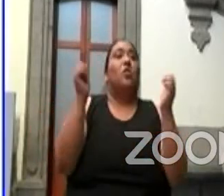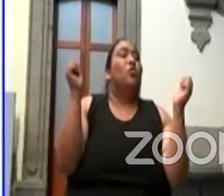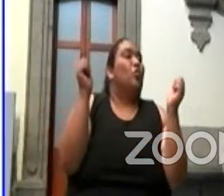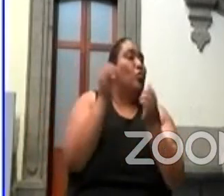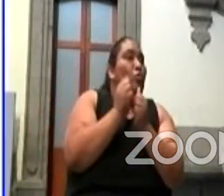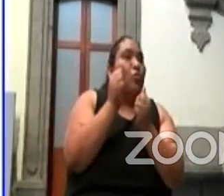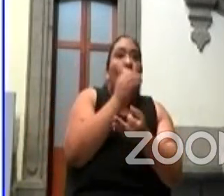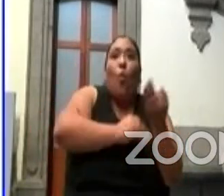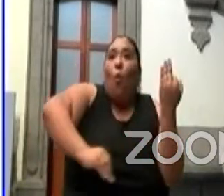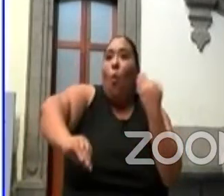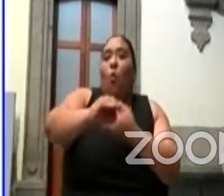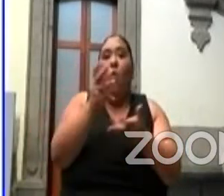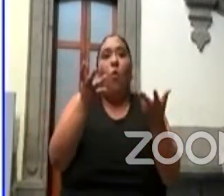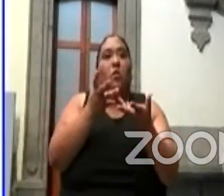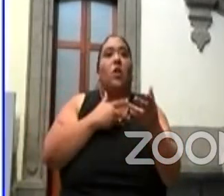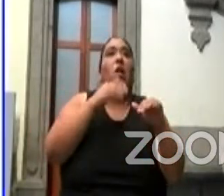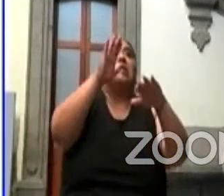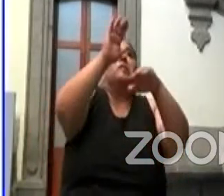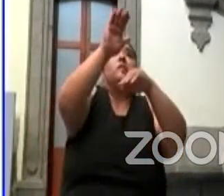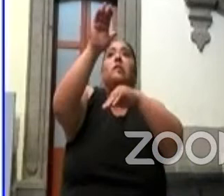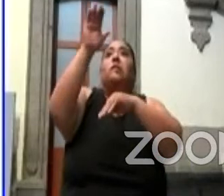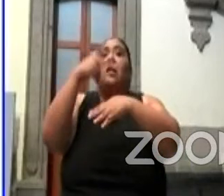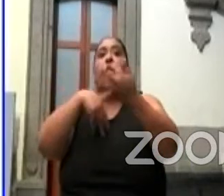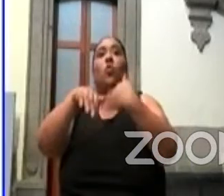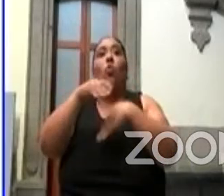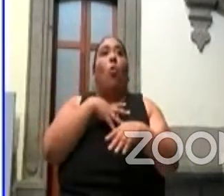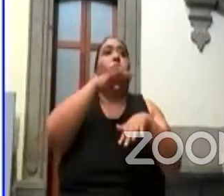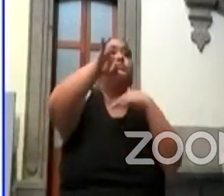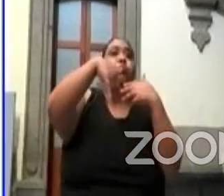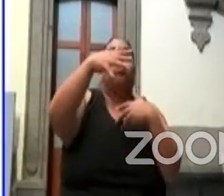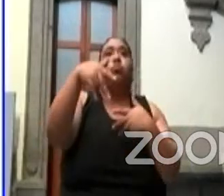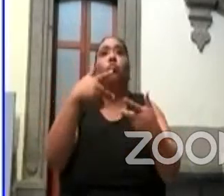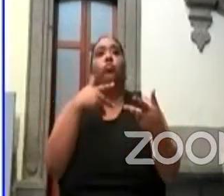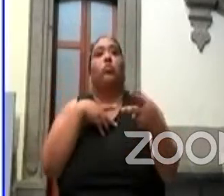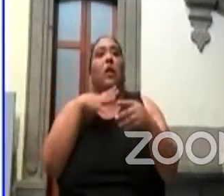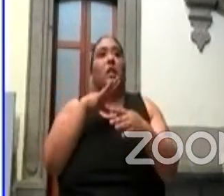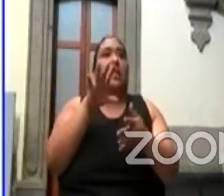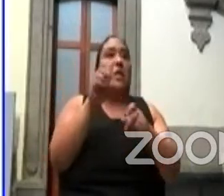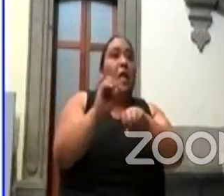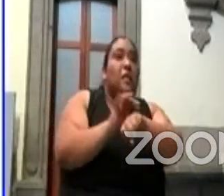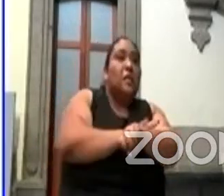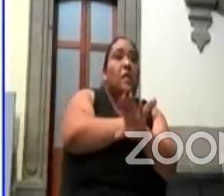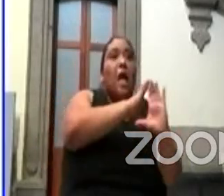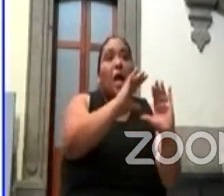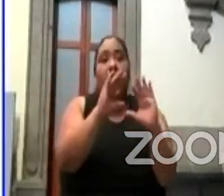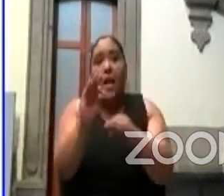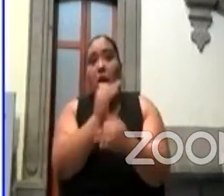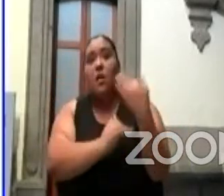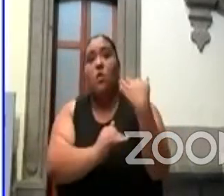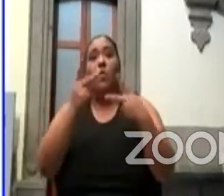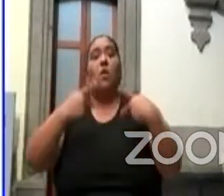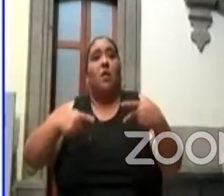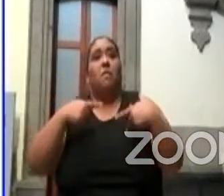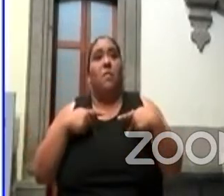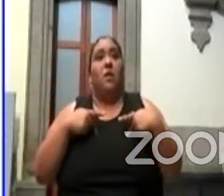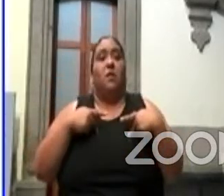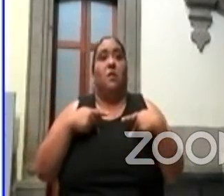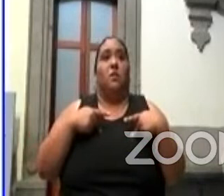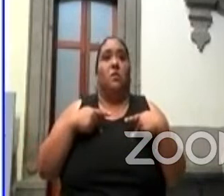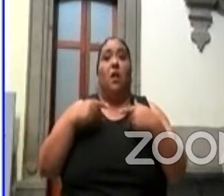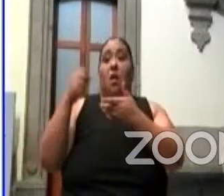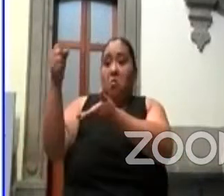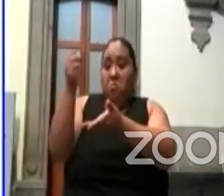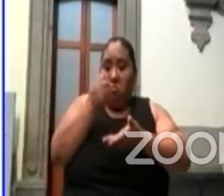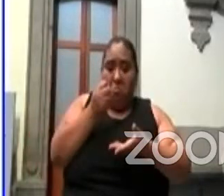gestiones, hablando, tocando puertas, sensibilizando, capacitando, y aunque el recurso no lo teníamos a la